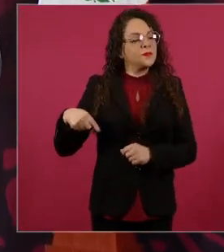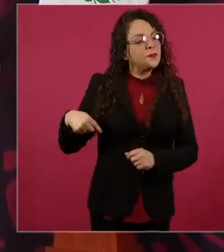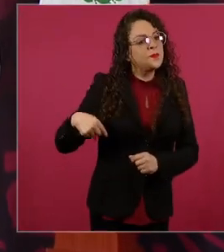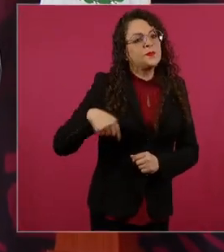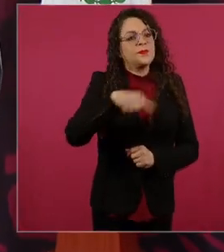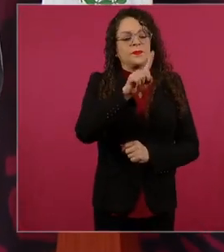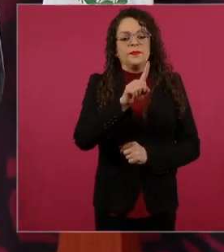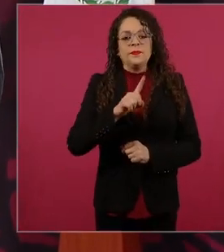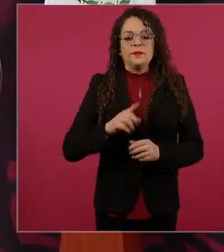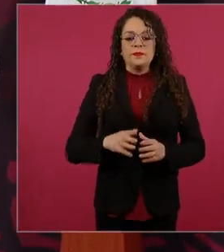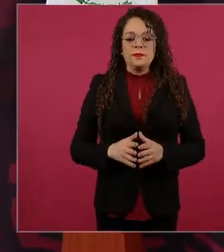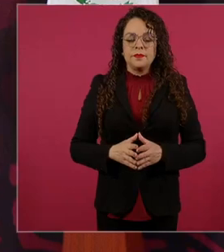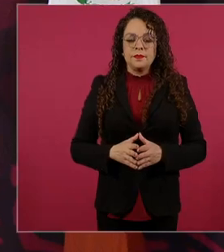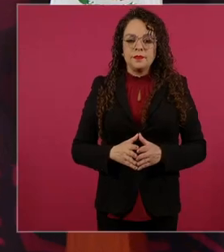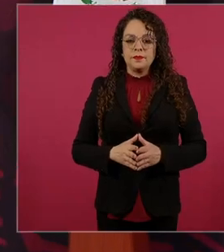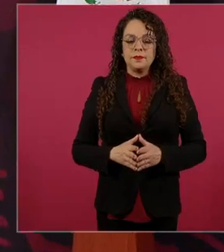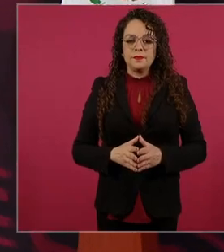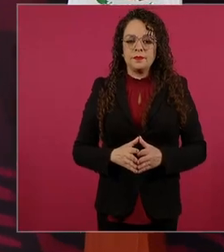claro